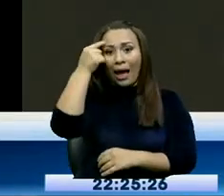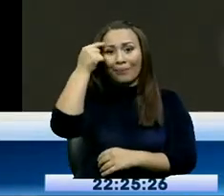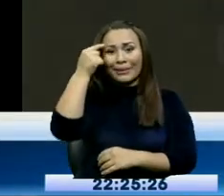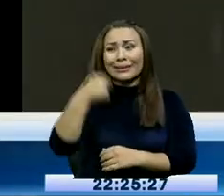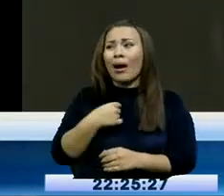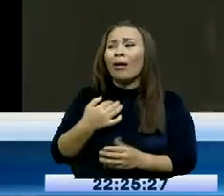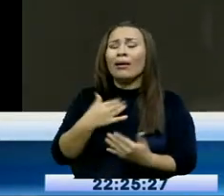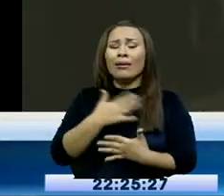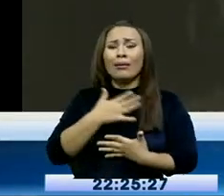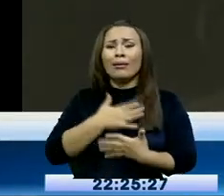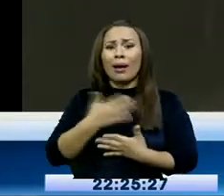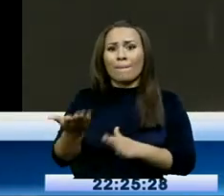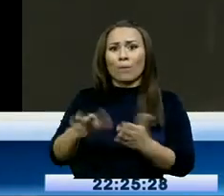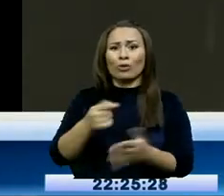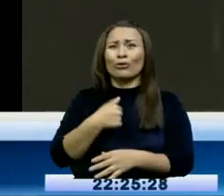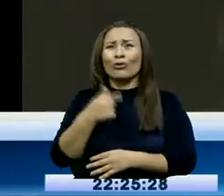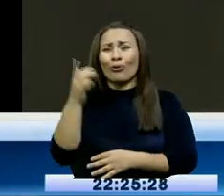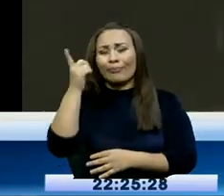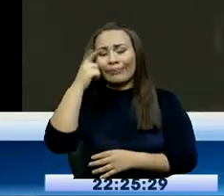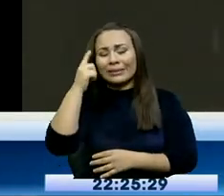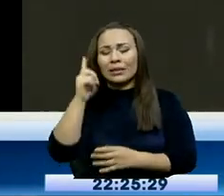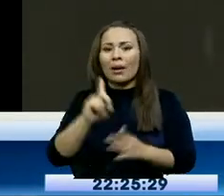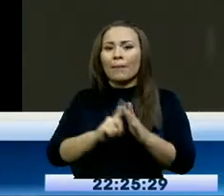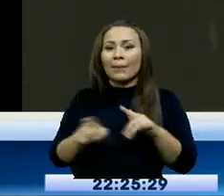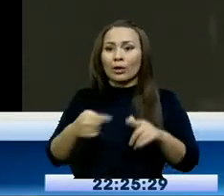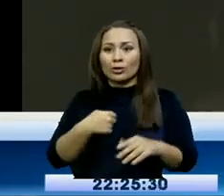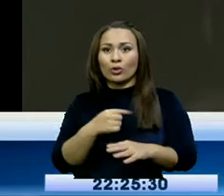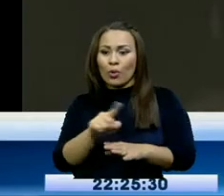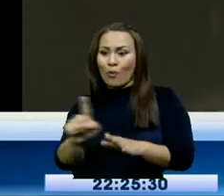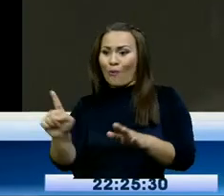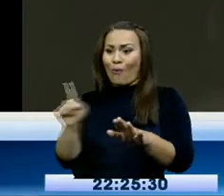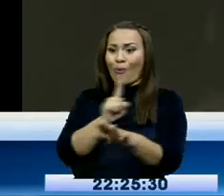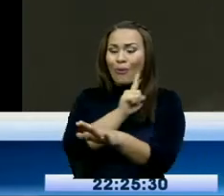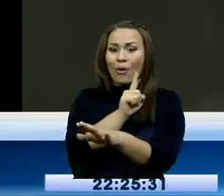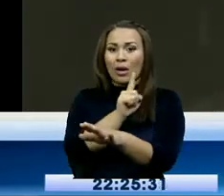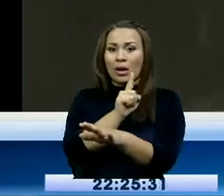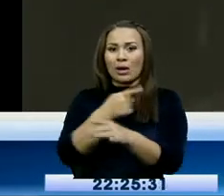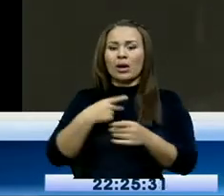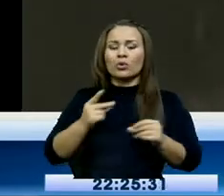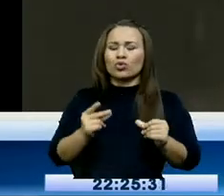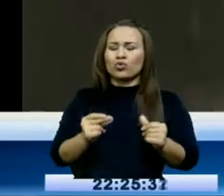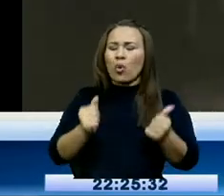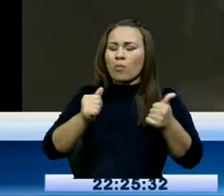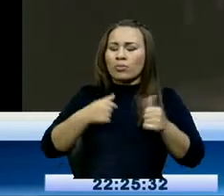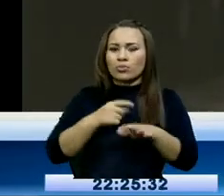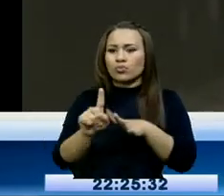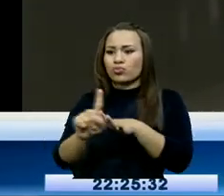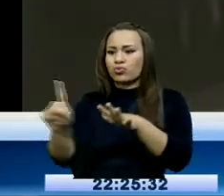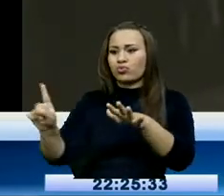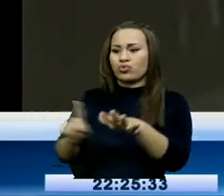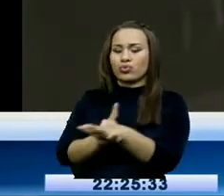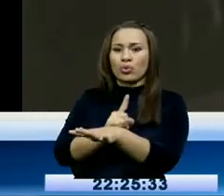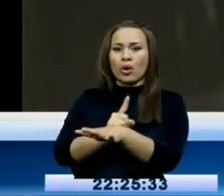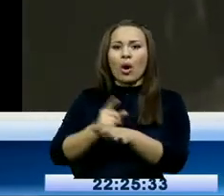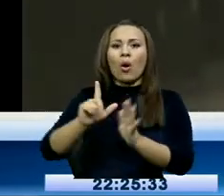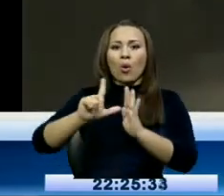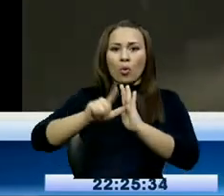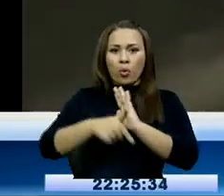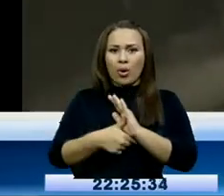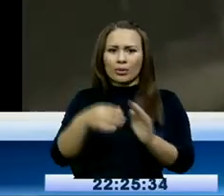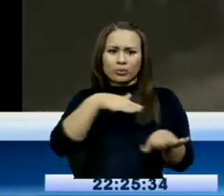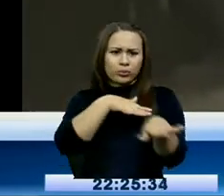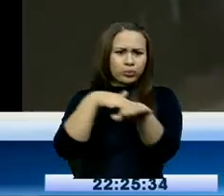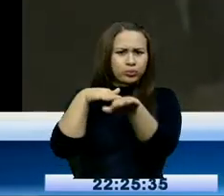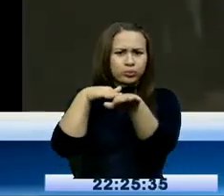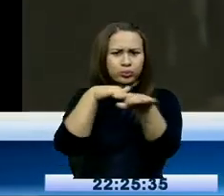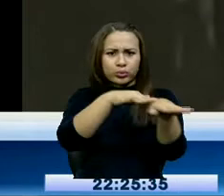estaba asustado de que me haya tropezado a mí. Pero yo, gracias a la pericia de él, logré escaparme. Y luego, posteriormente, les